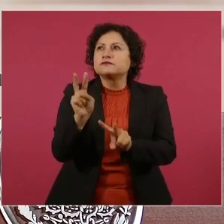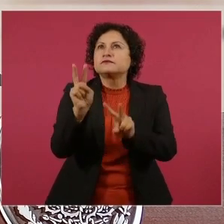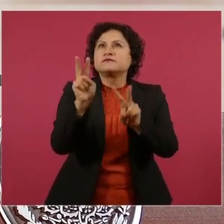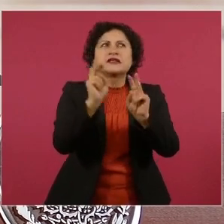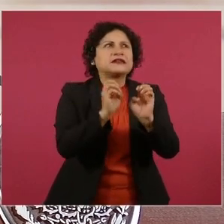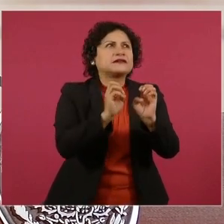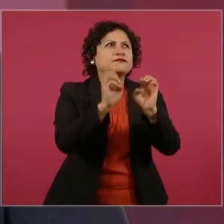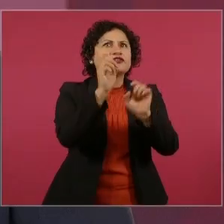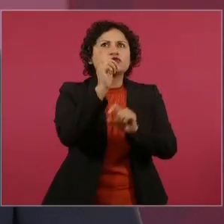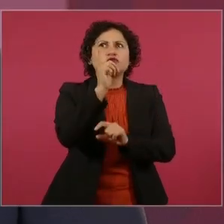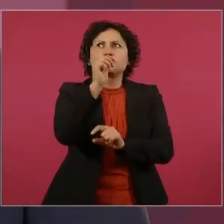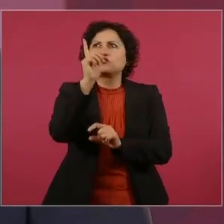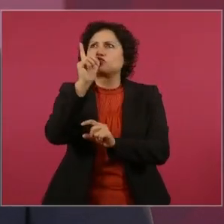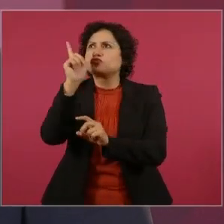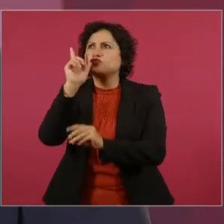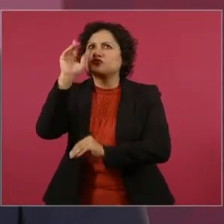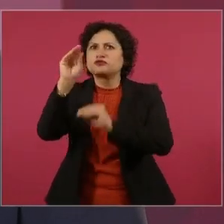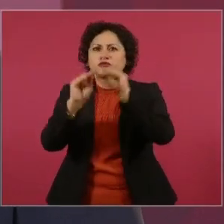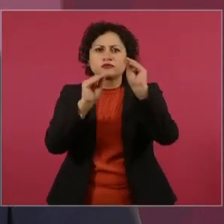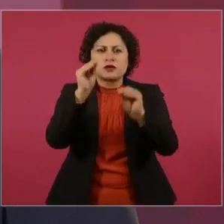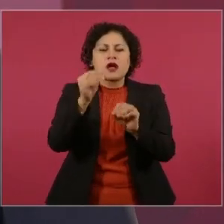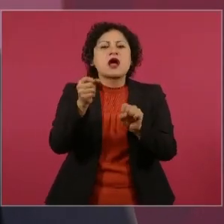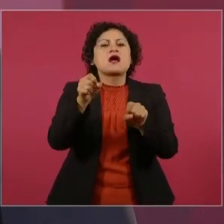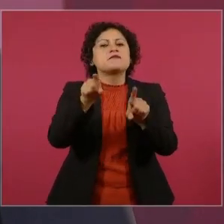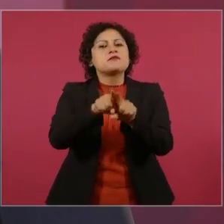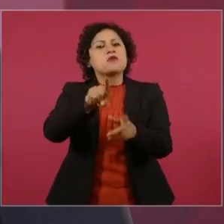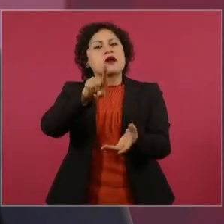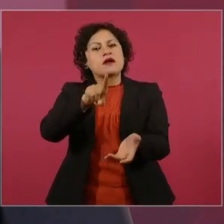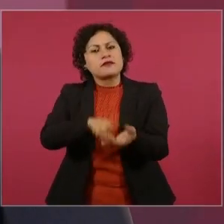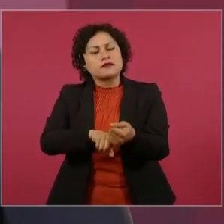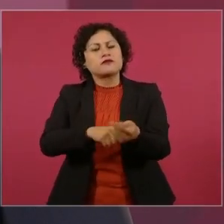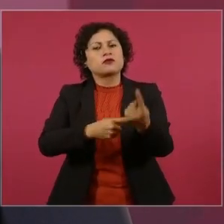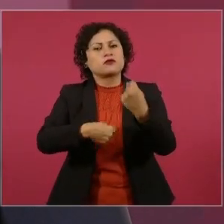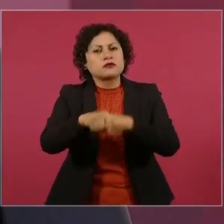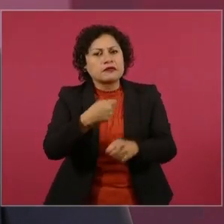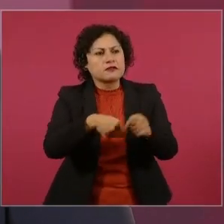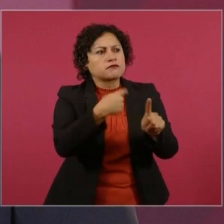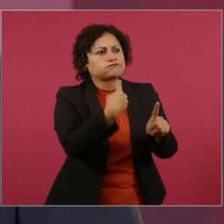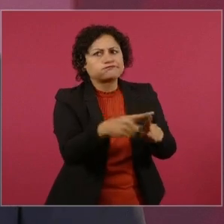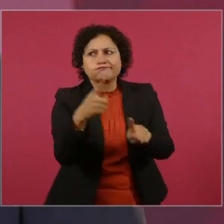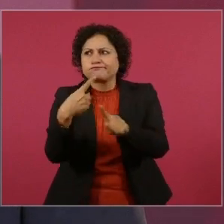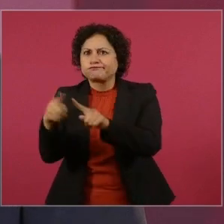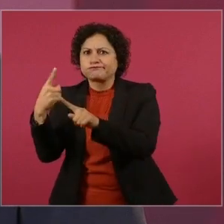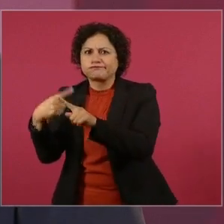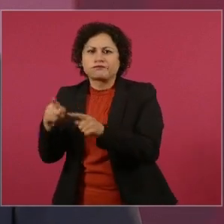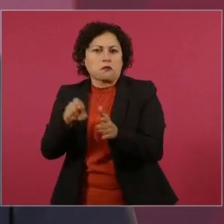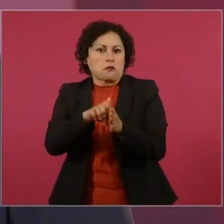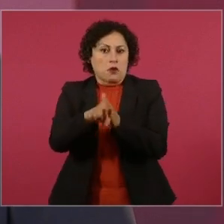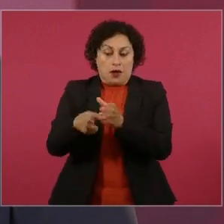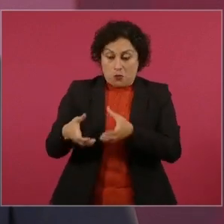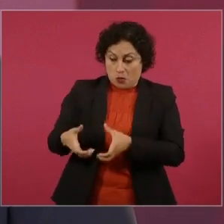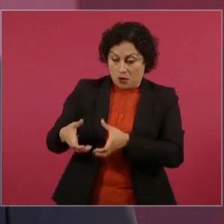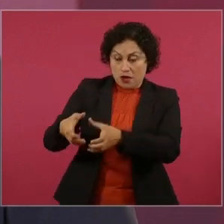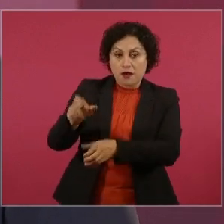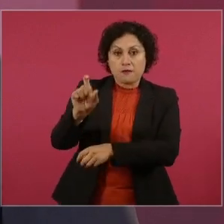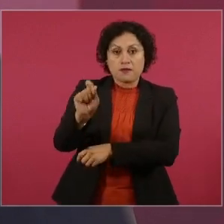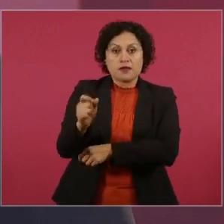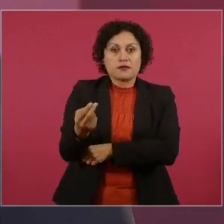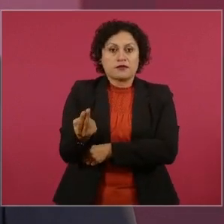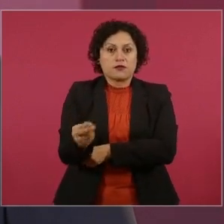luces de los centros comerciales aquí en 20 de noviembre no puedo